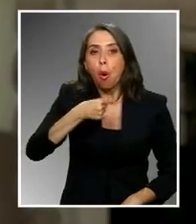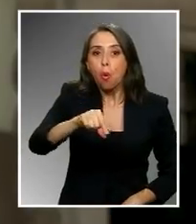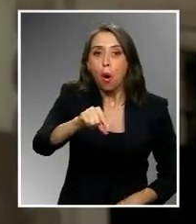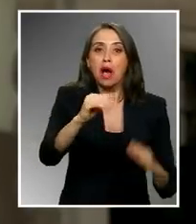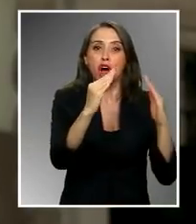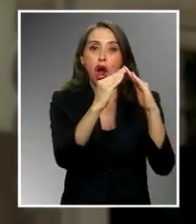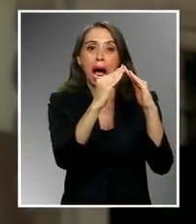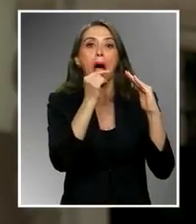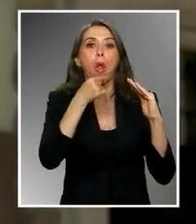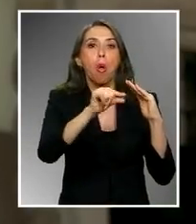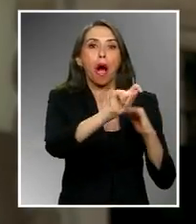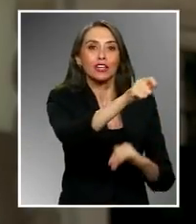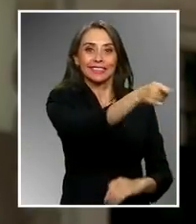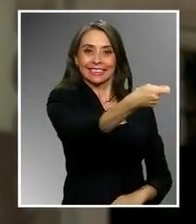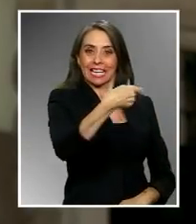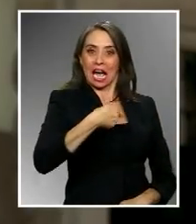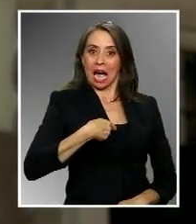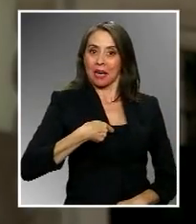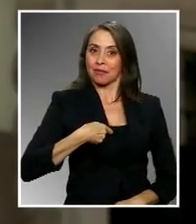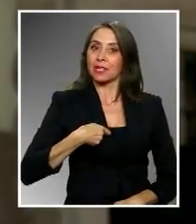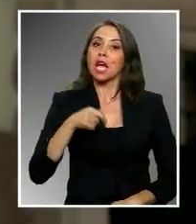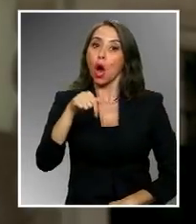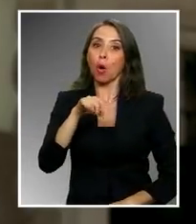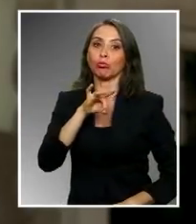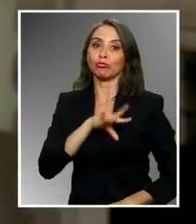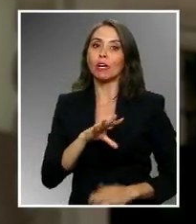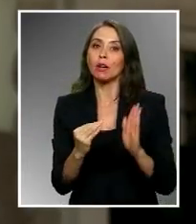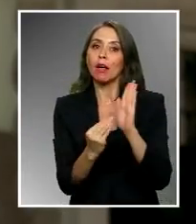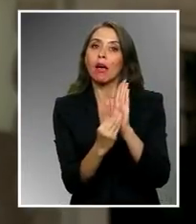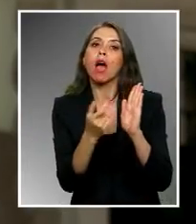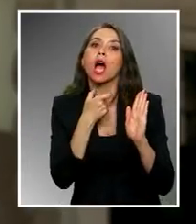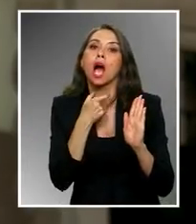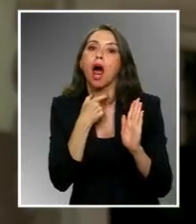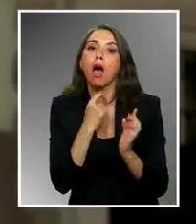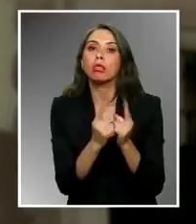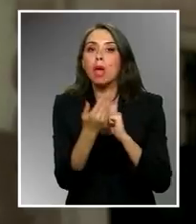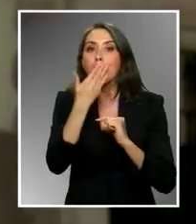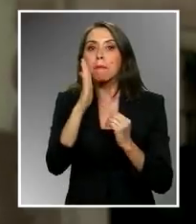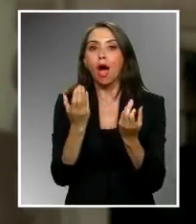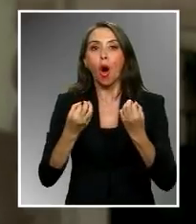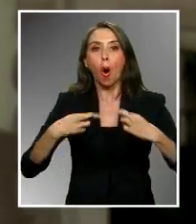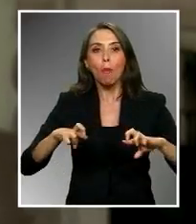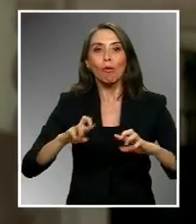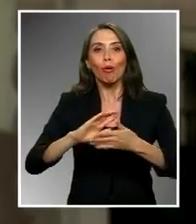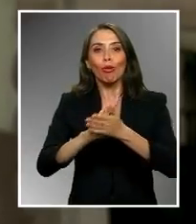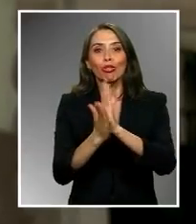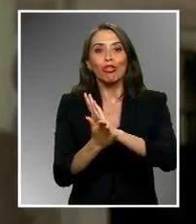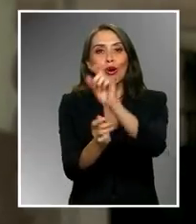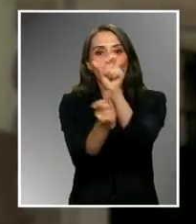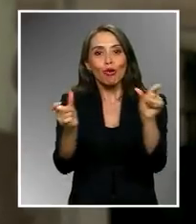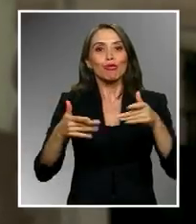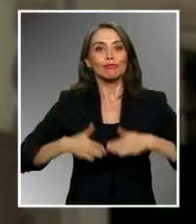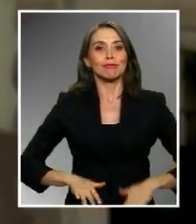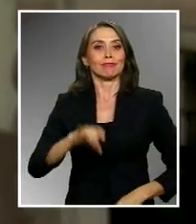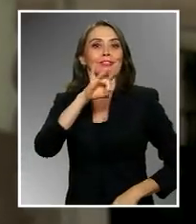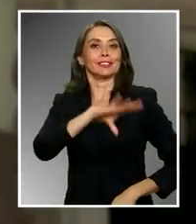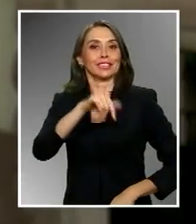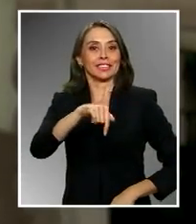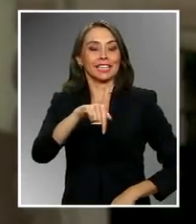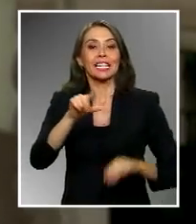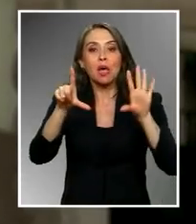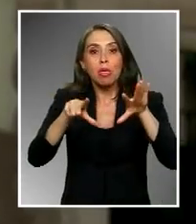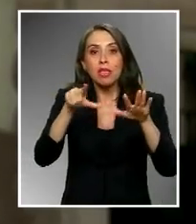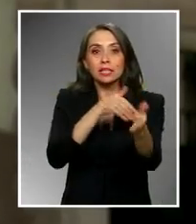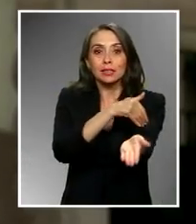su nuevo hogar muy pronto en definitiva hoy chile garantiza mejores oportunidades para todos sus hijos e hijas los